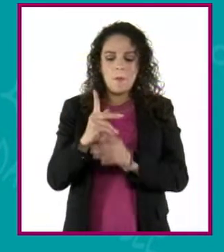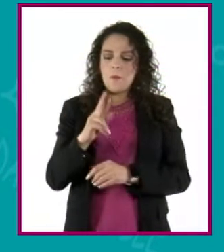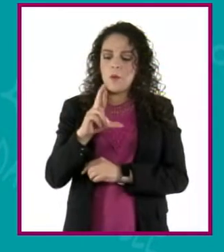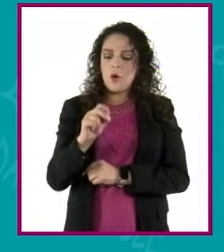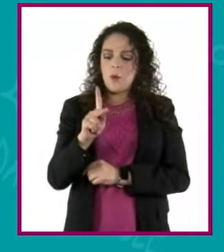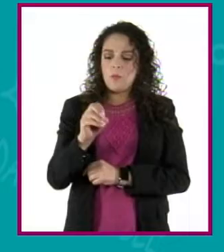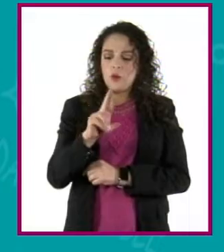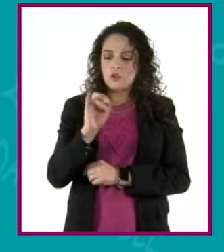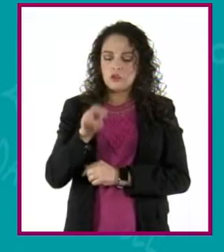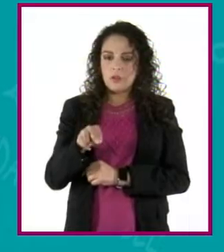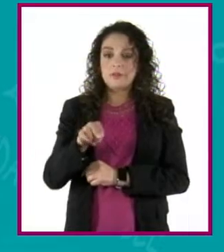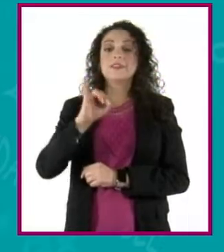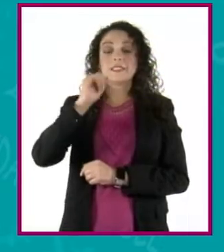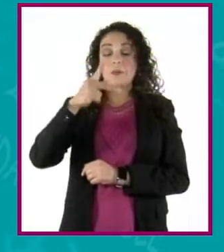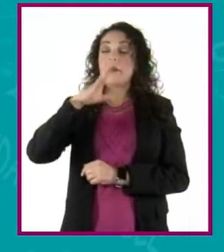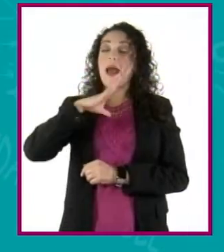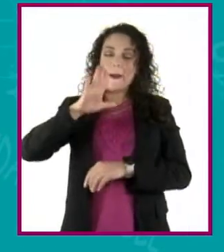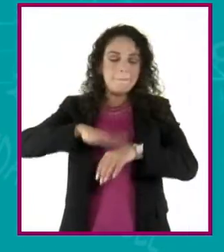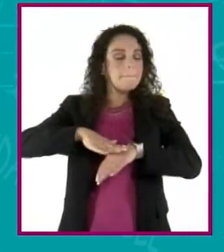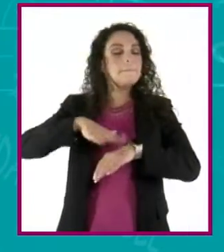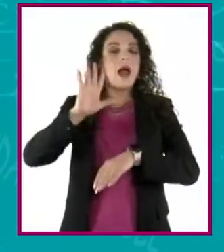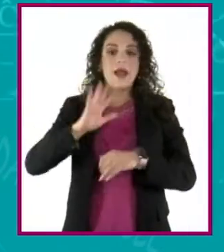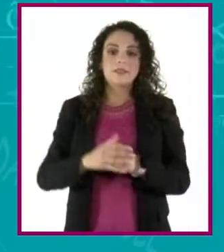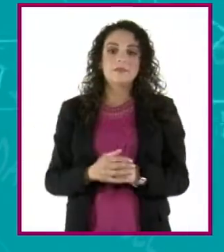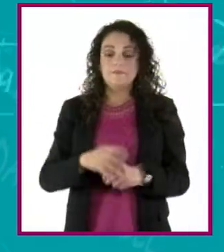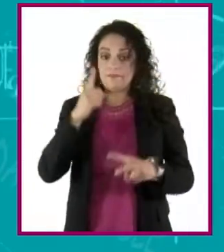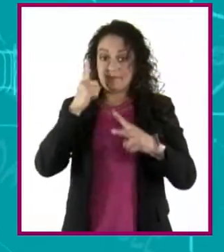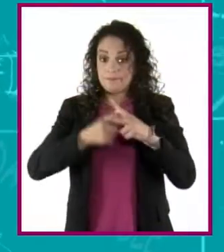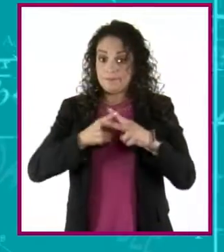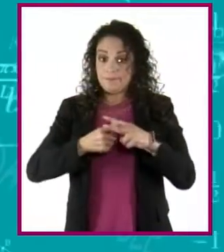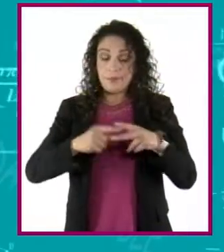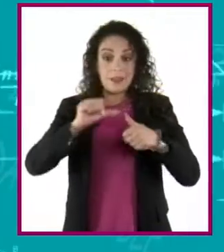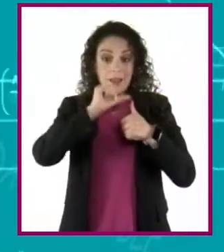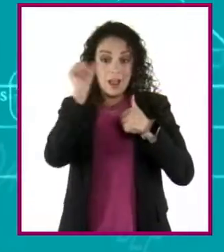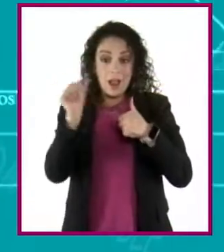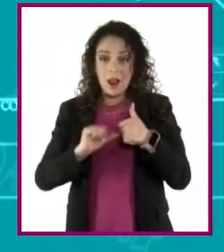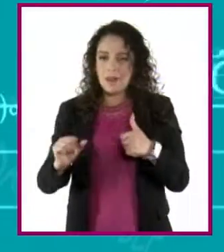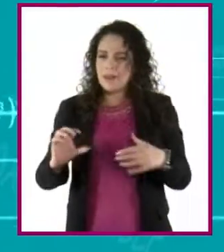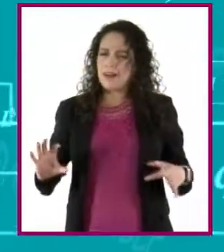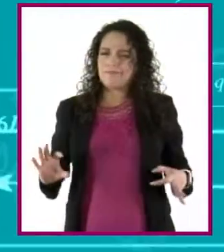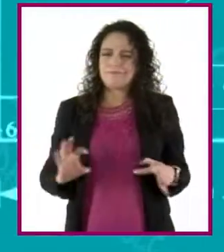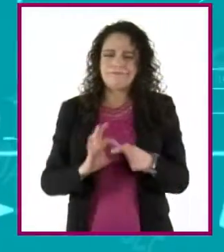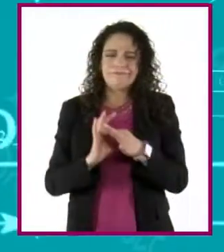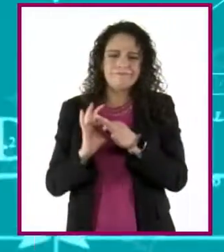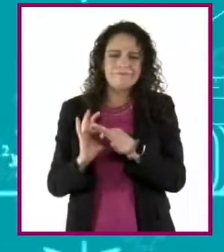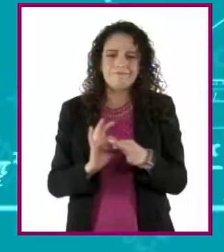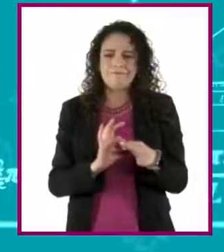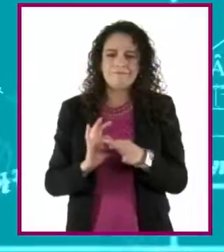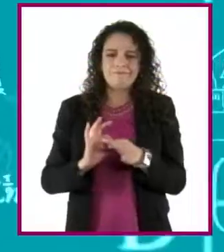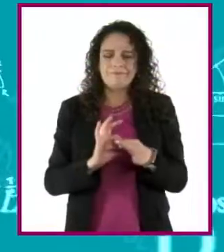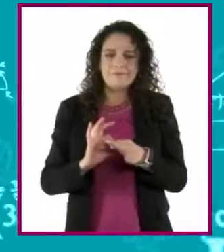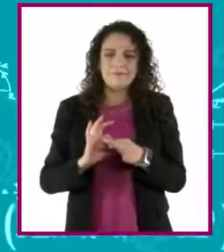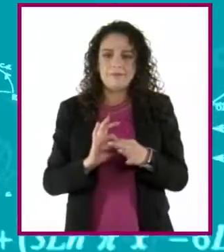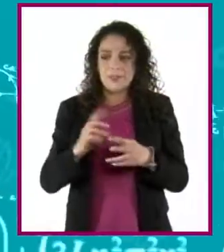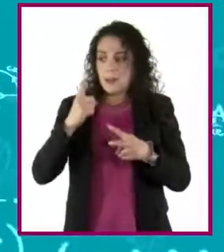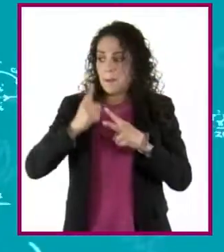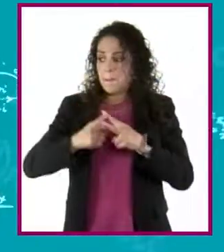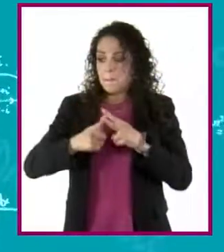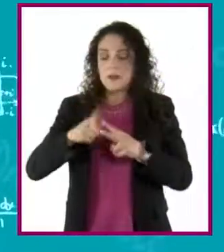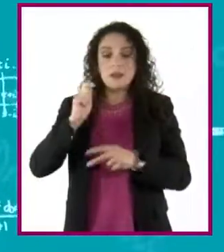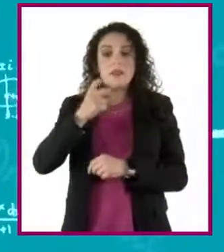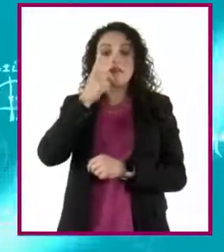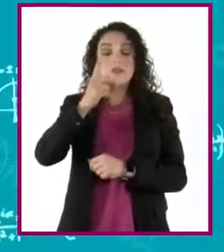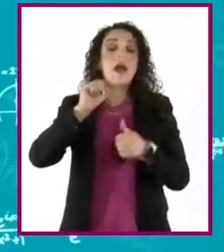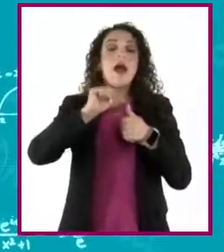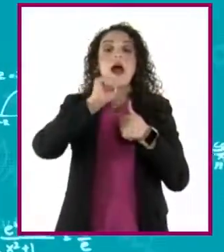más. Las matemáticas y el arte están íntimamente relacionadas. Es frecuente que las matemáticas sean descritas como un